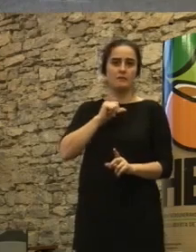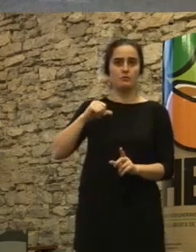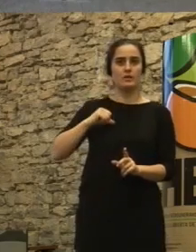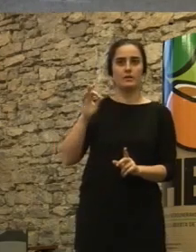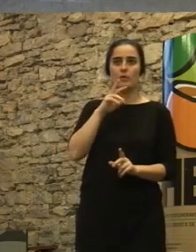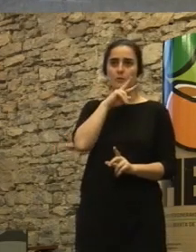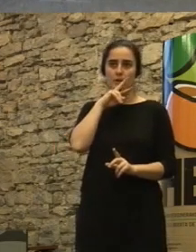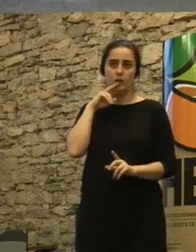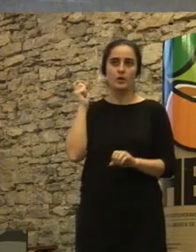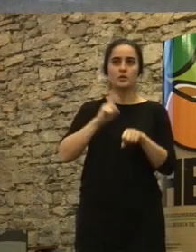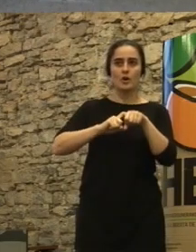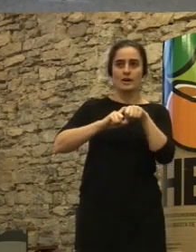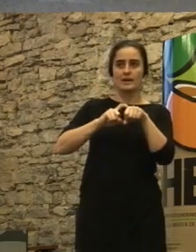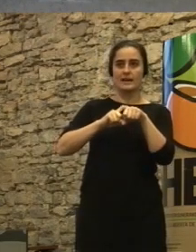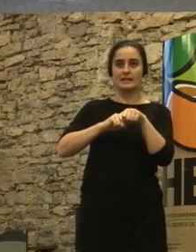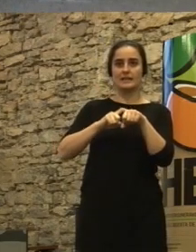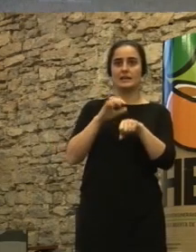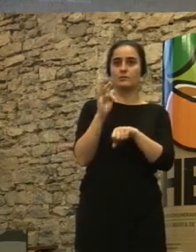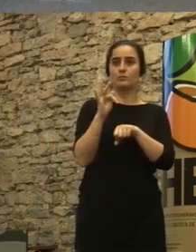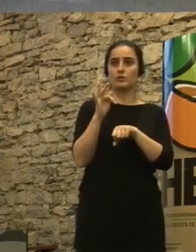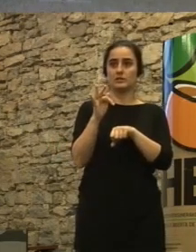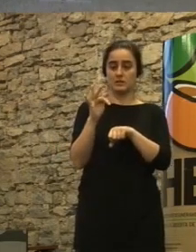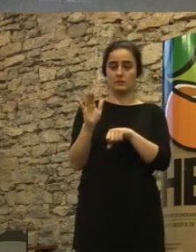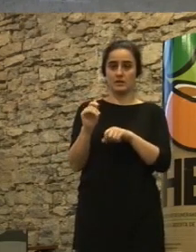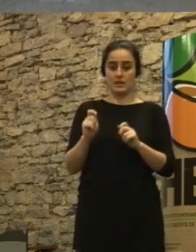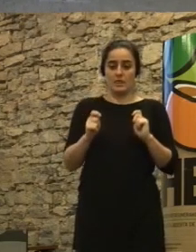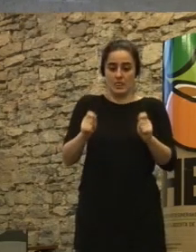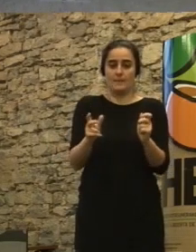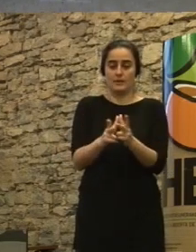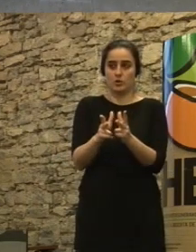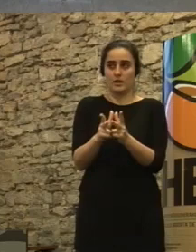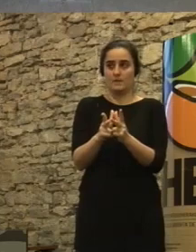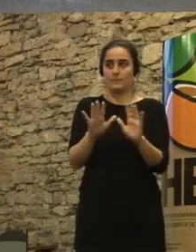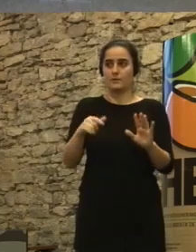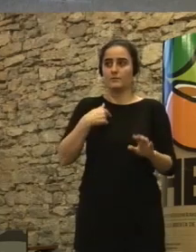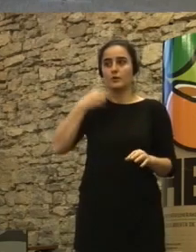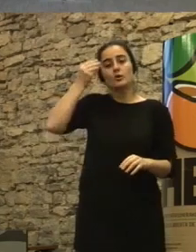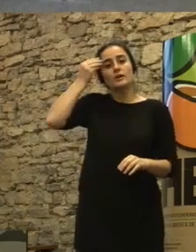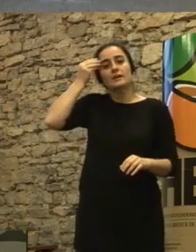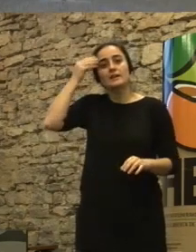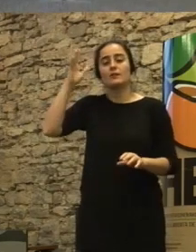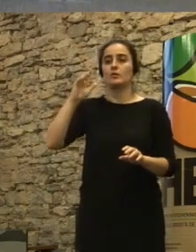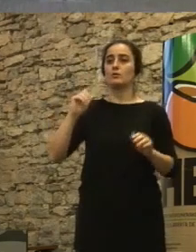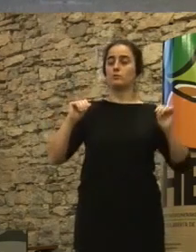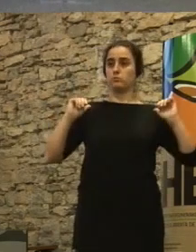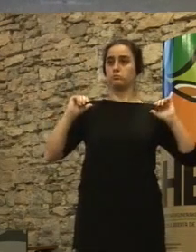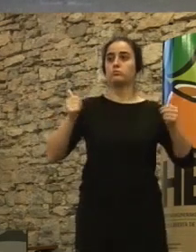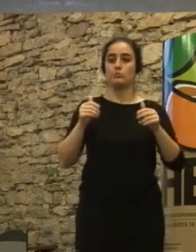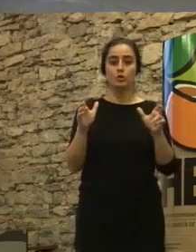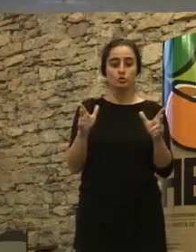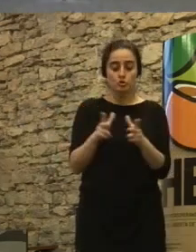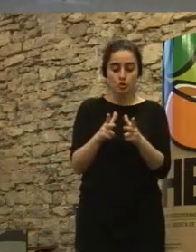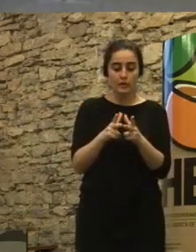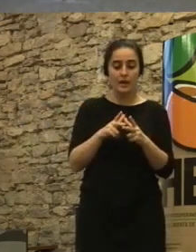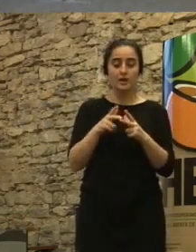o características positivos que se le adjudica al emprendimiento social, ¿no? Pero yo creo que las mayores iniciativas sociales y de